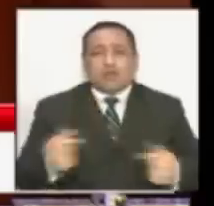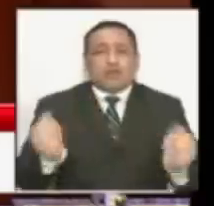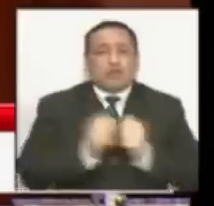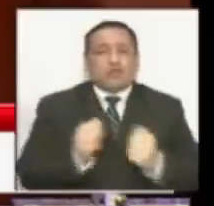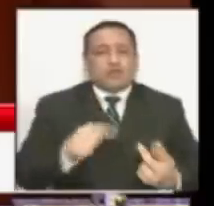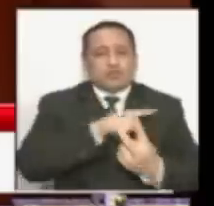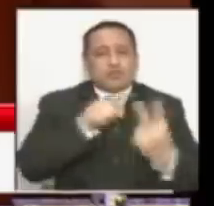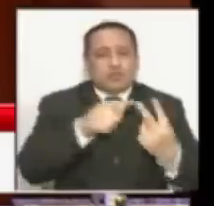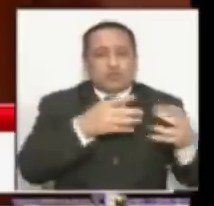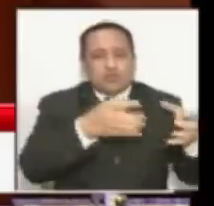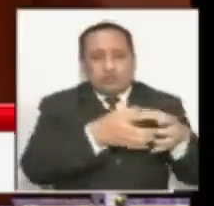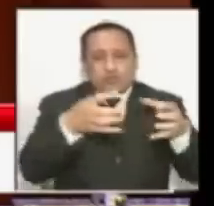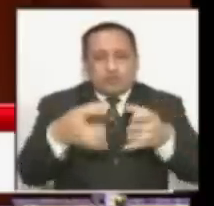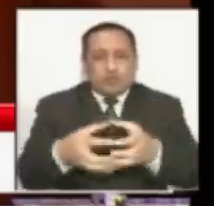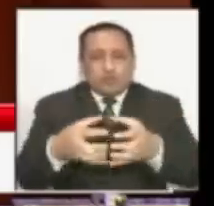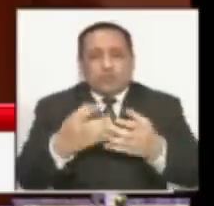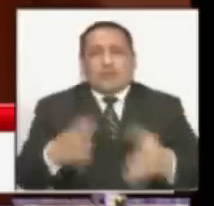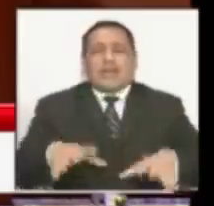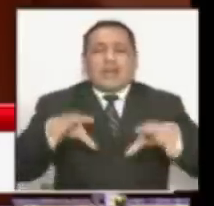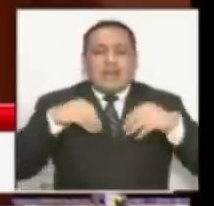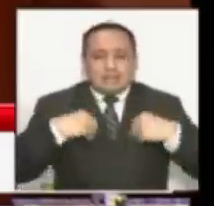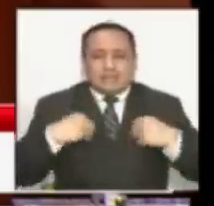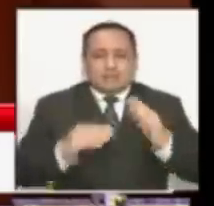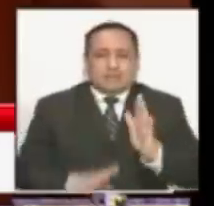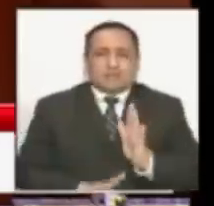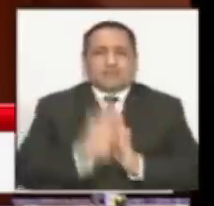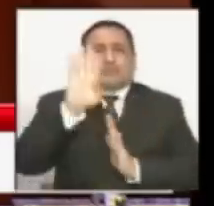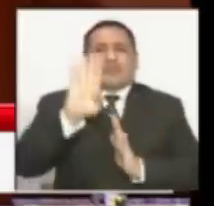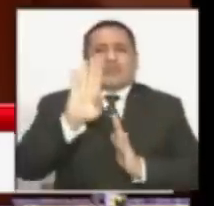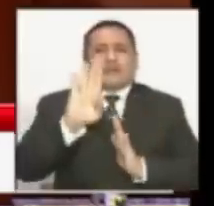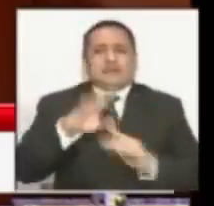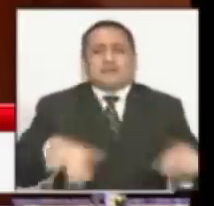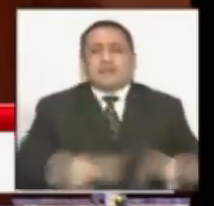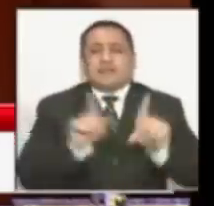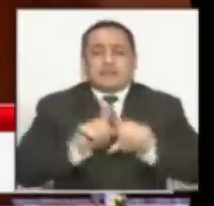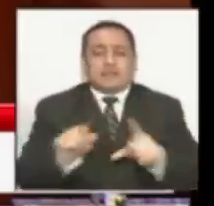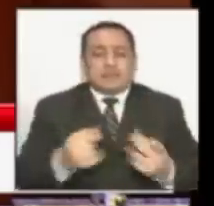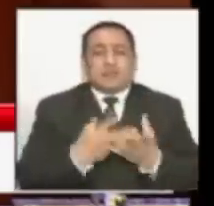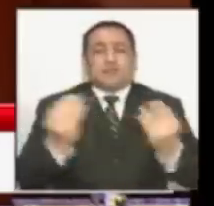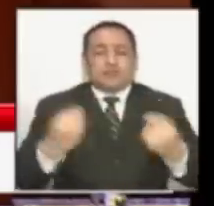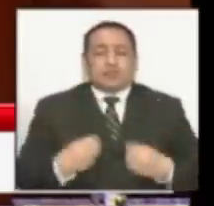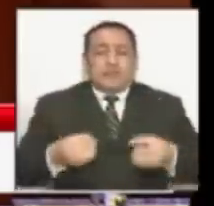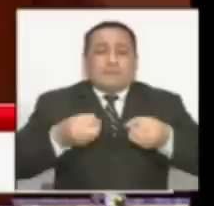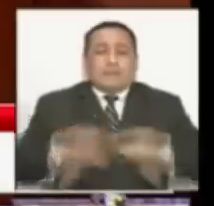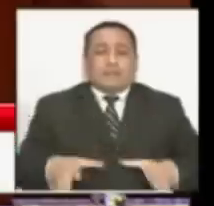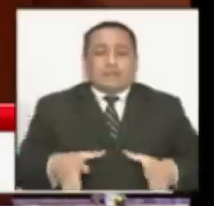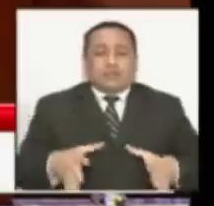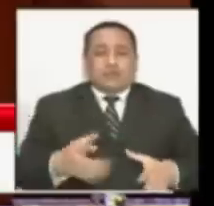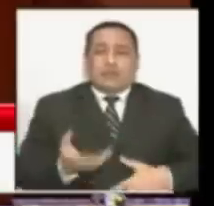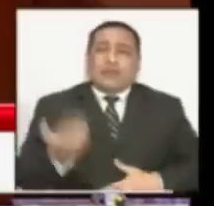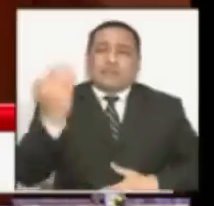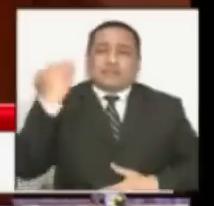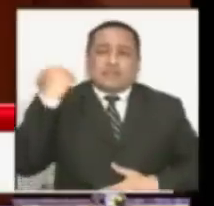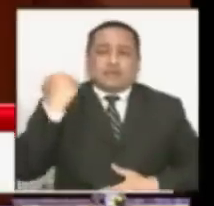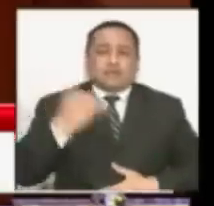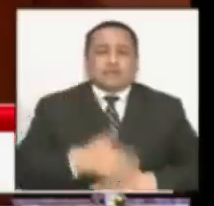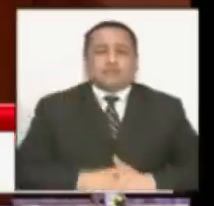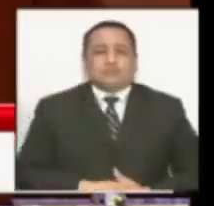dos poderes del Estado, permita superar esos antagonismos que tanto nos han costado en el pasado.